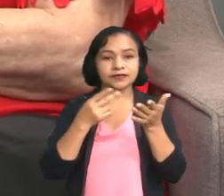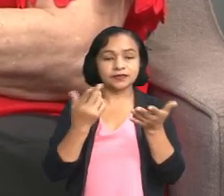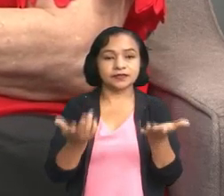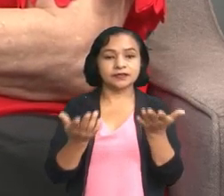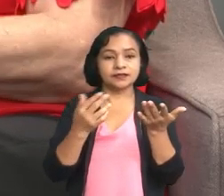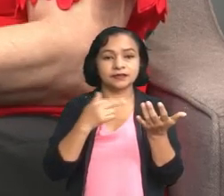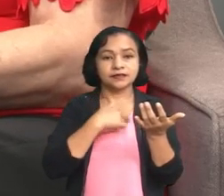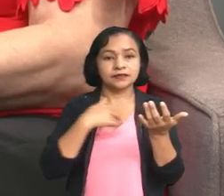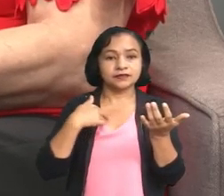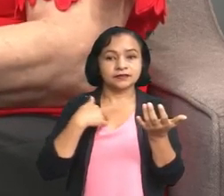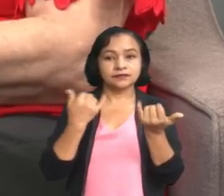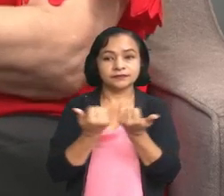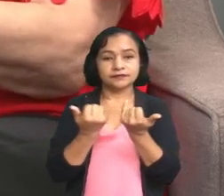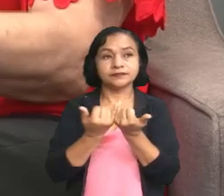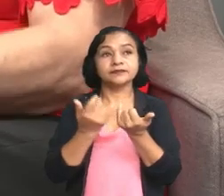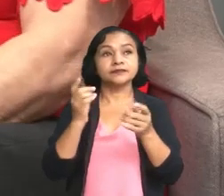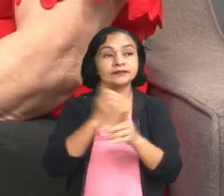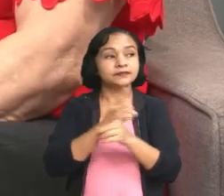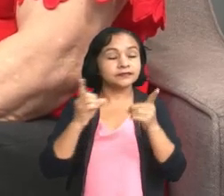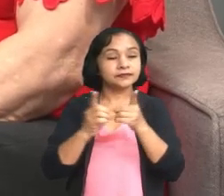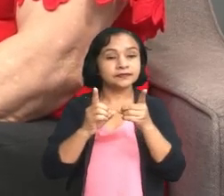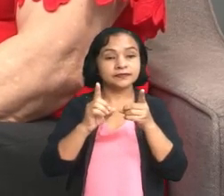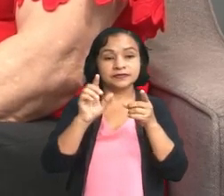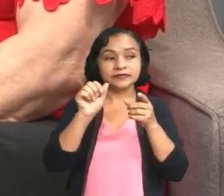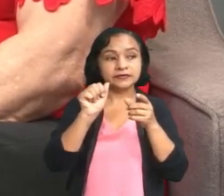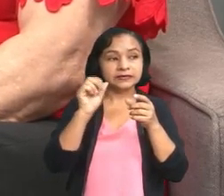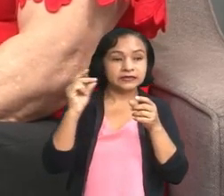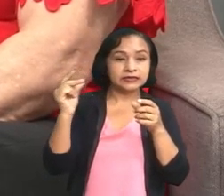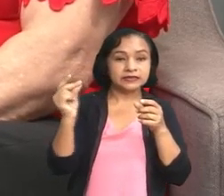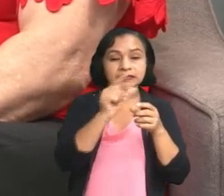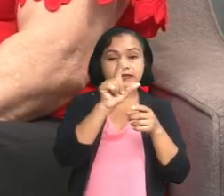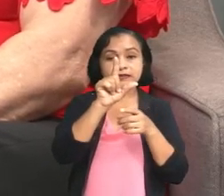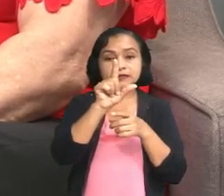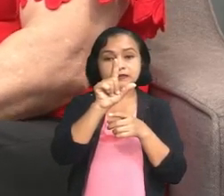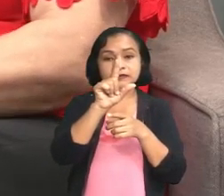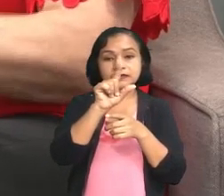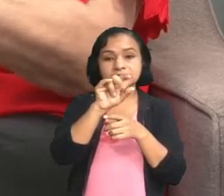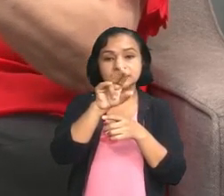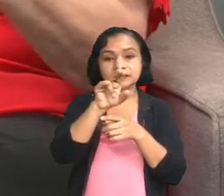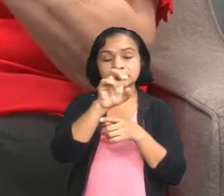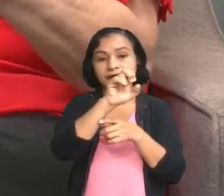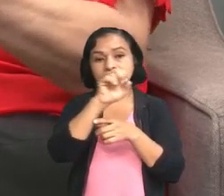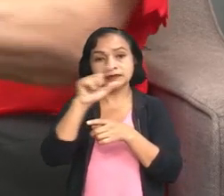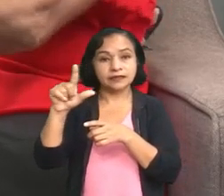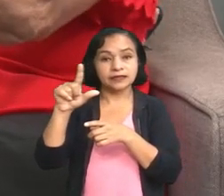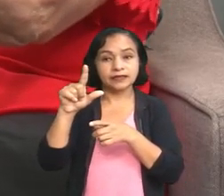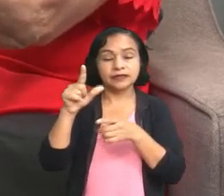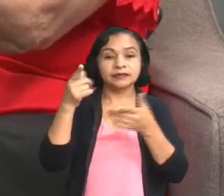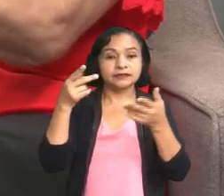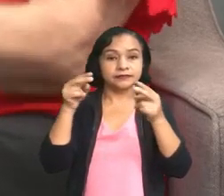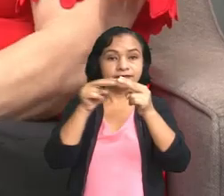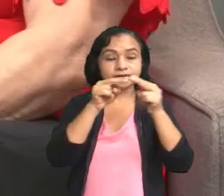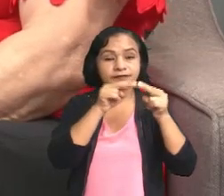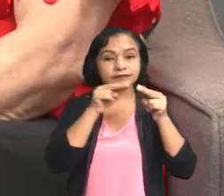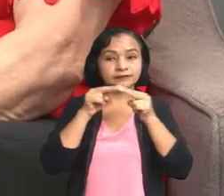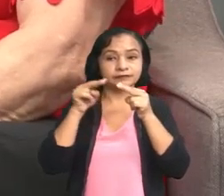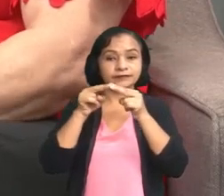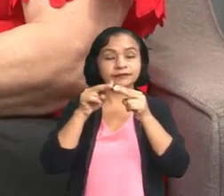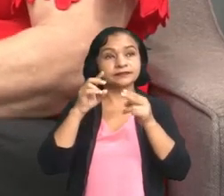nosotros tenemos el acelerador lineal, por ejemplo, que es una nueva tecnología que nos enchufa, ¿verdad?, en